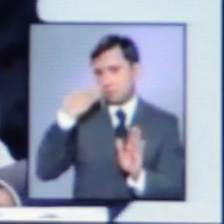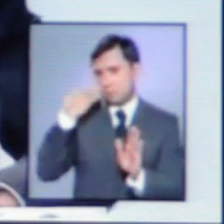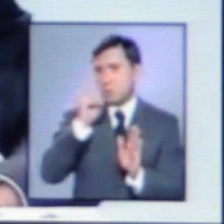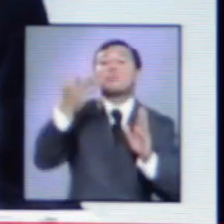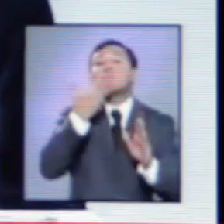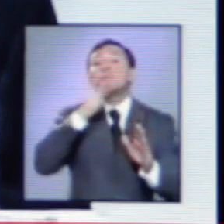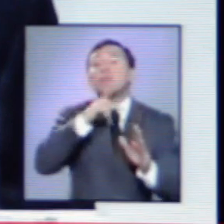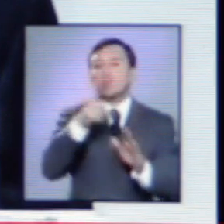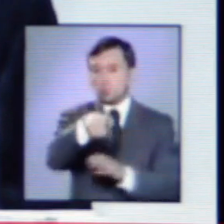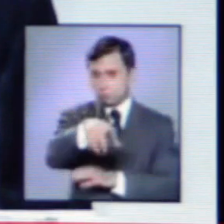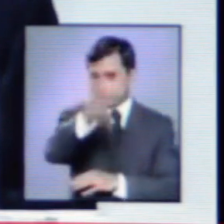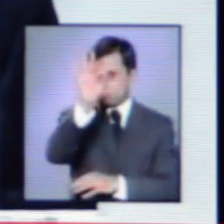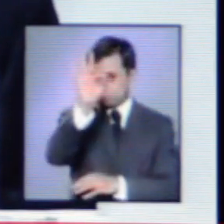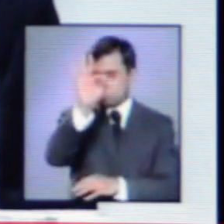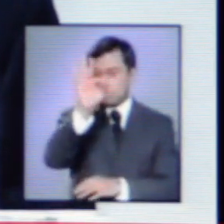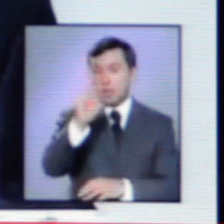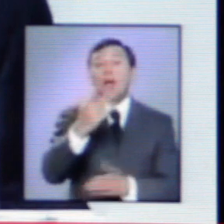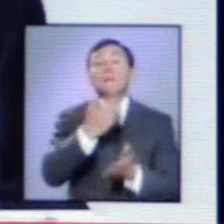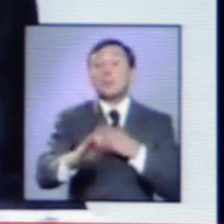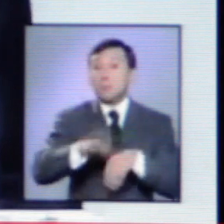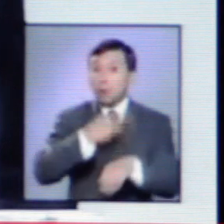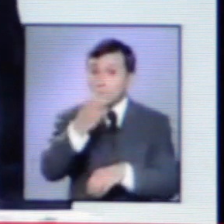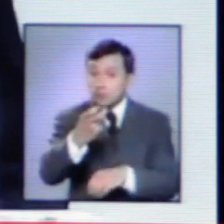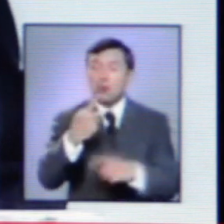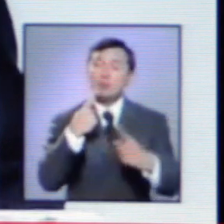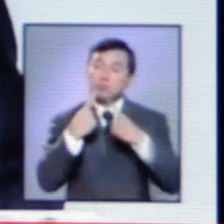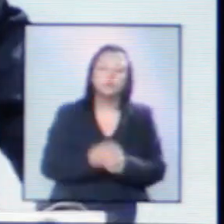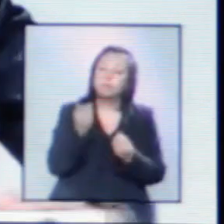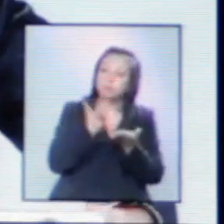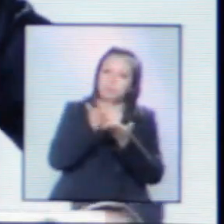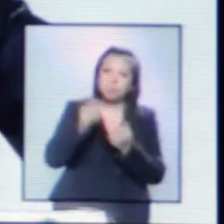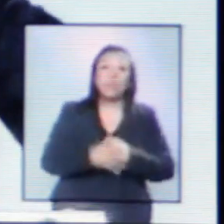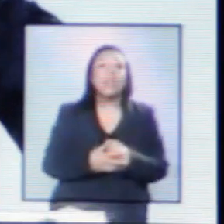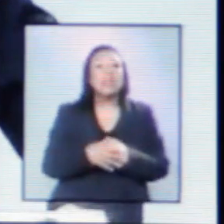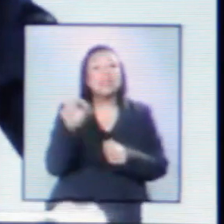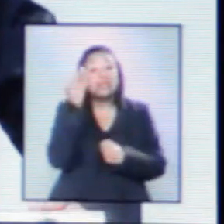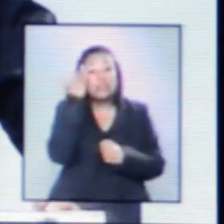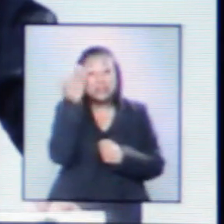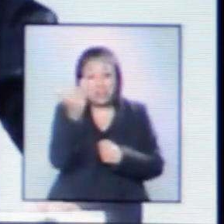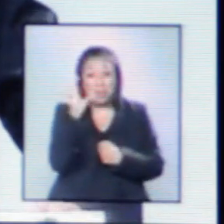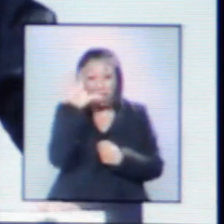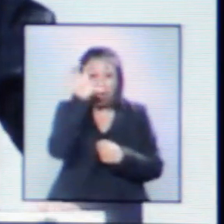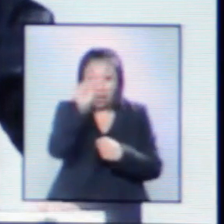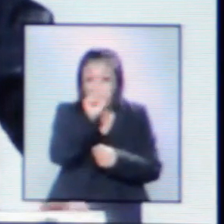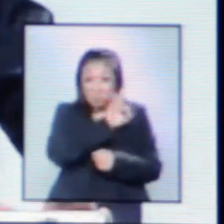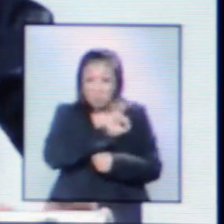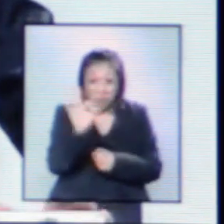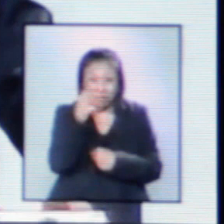tiempo. Por eso, en este debate, no obstante la limitación de tiempo, sin duda faltará tiempo para poder responder a todos